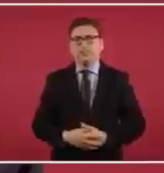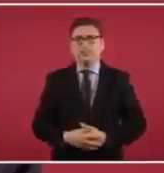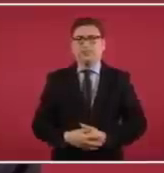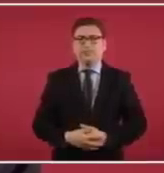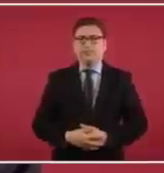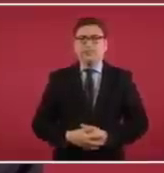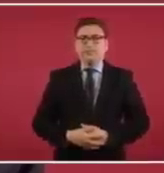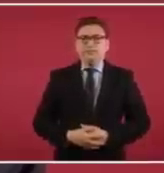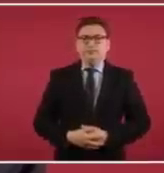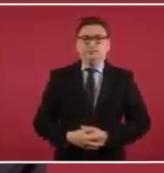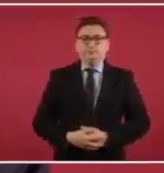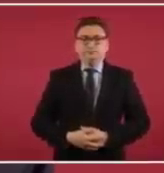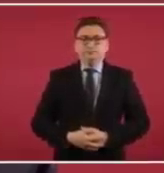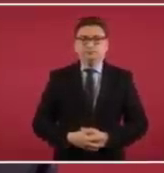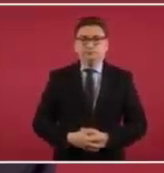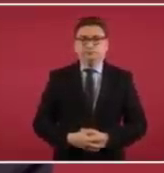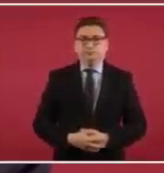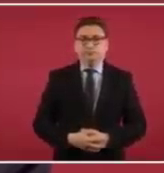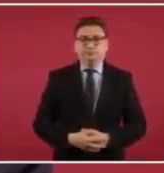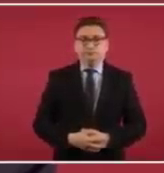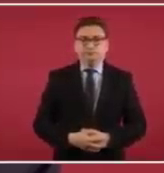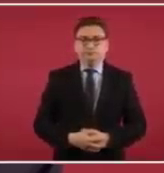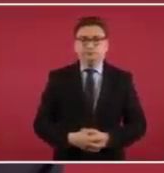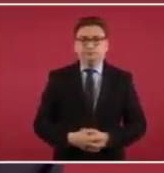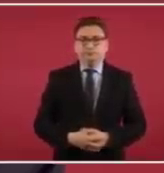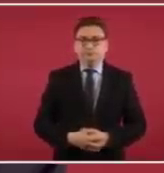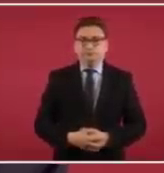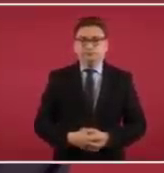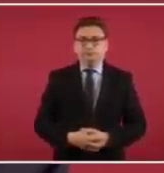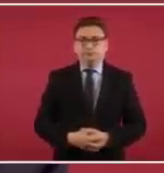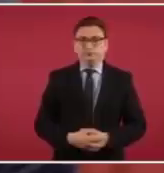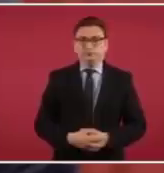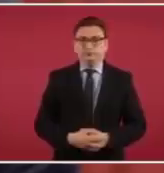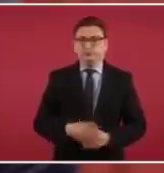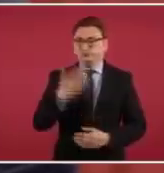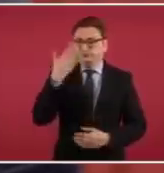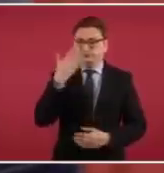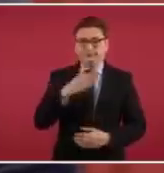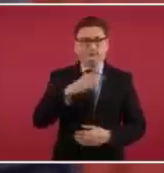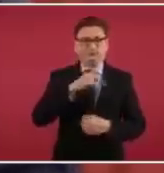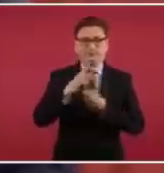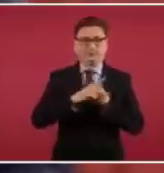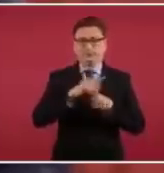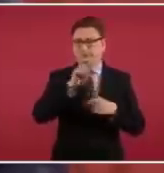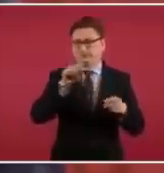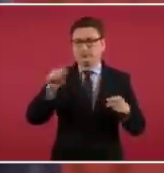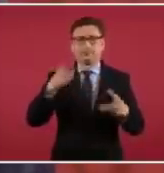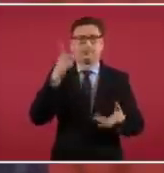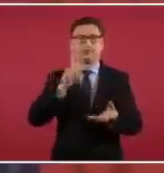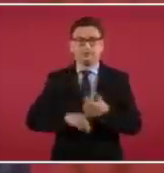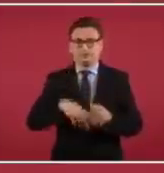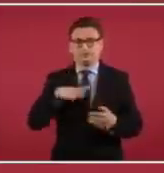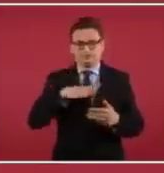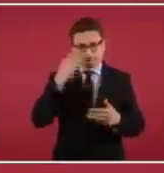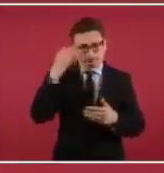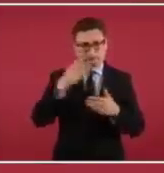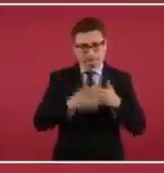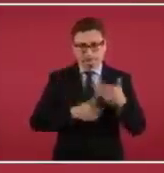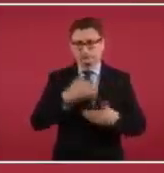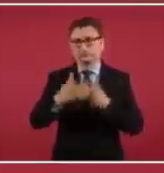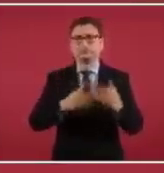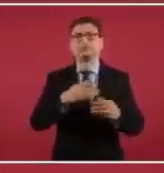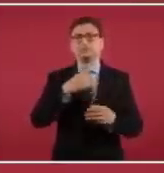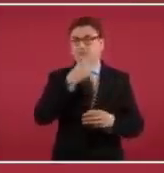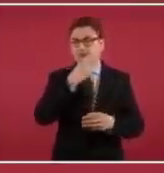Sabemos que en todos los países, cuando hay procesos políticos electorales, se encienden las